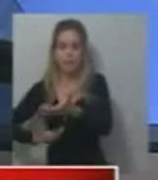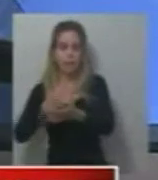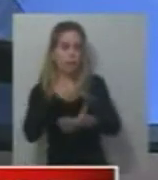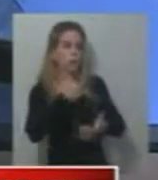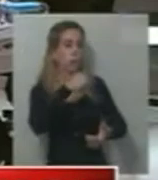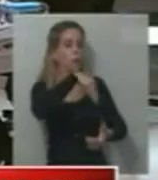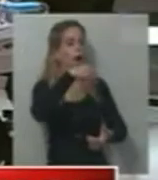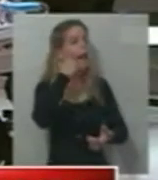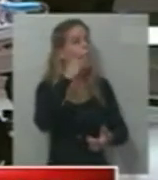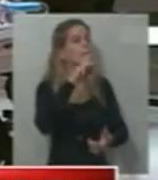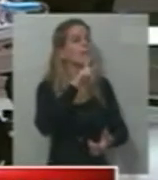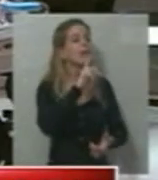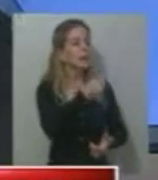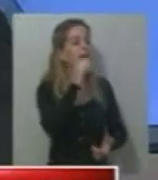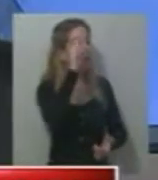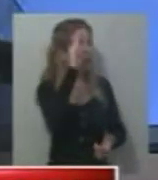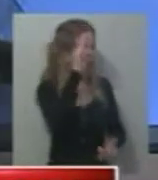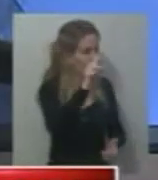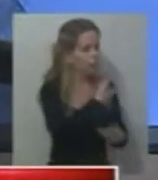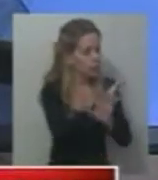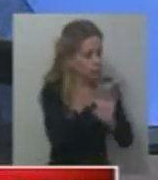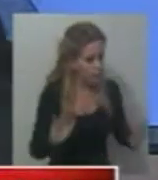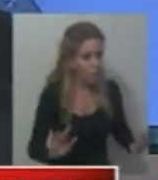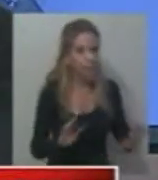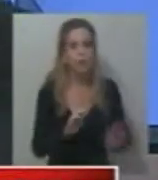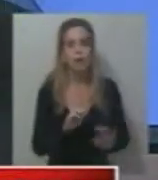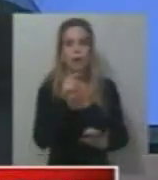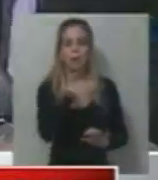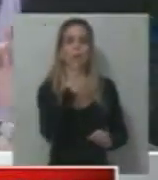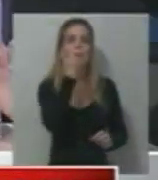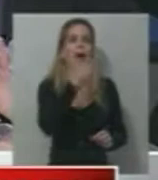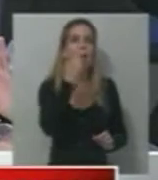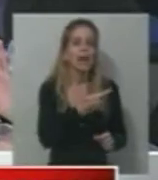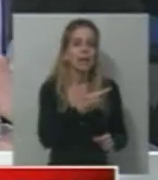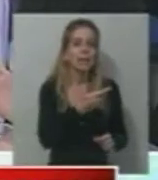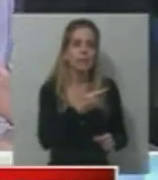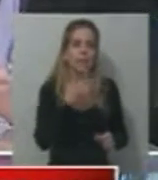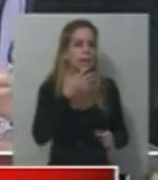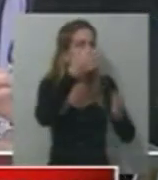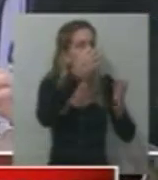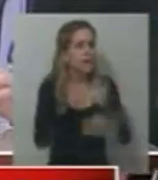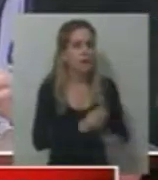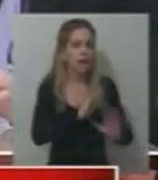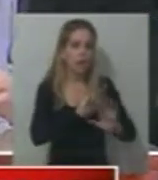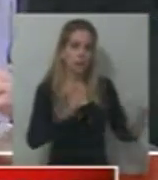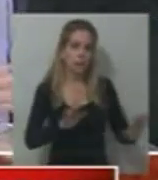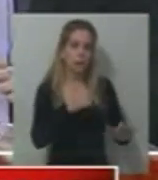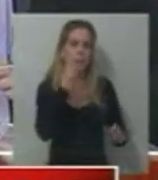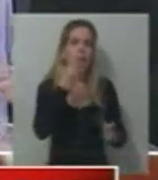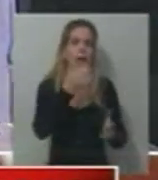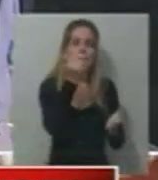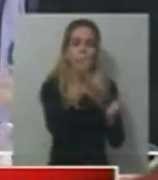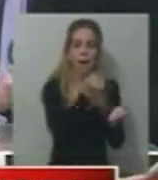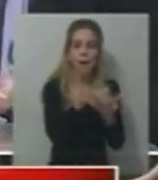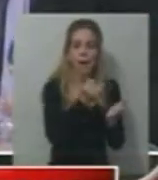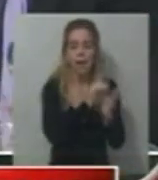tirás algo, cualquiera, Mirta, Mauro, la lapicera, lo tenés que dar con argumentos. Con argumentos, con datos, con pruebas, todo